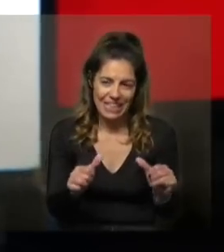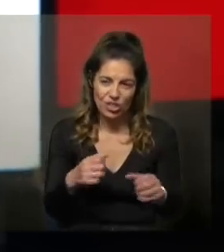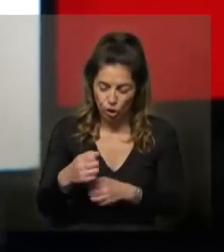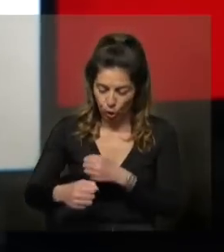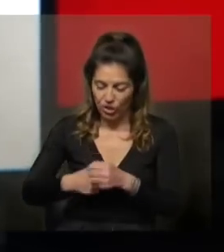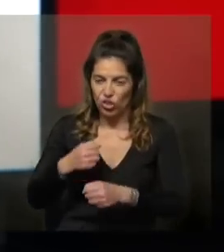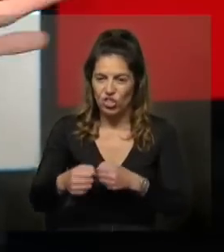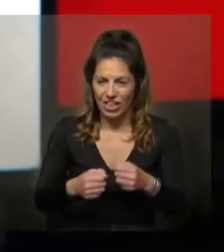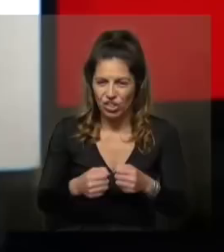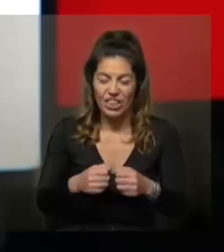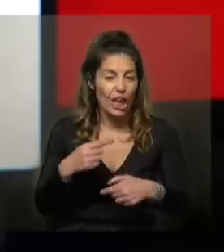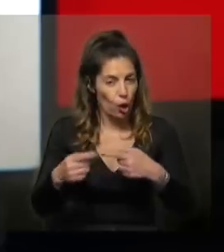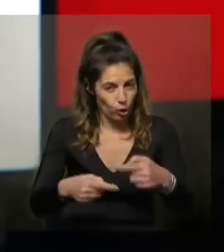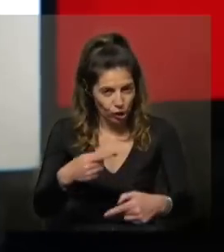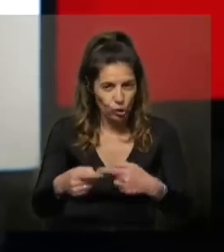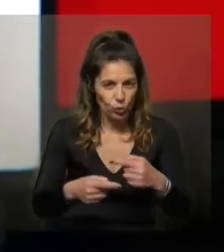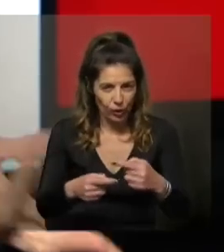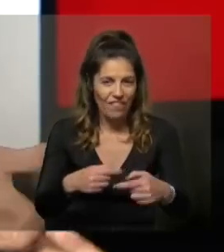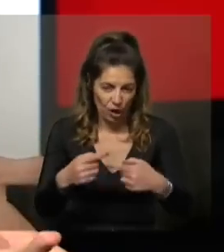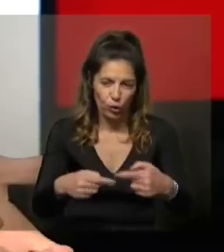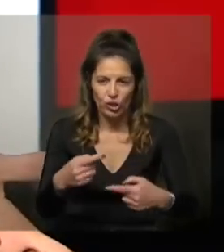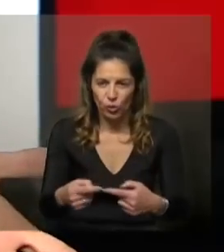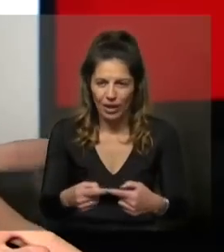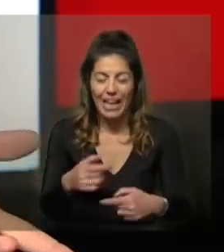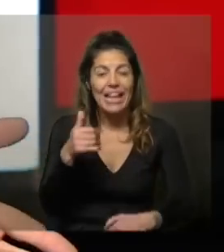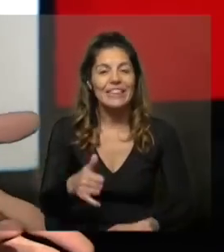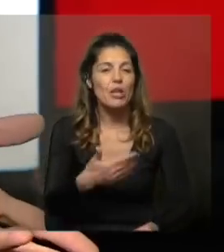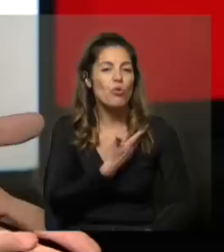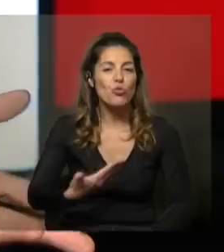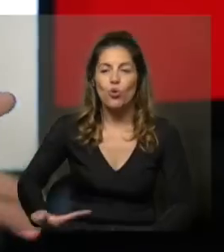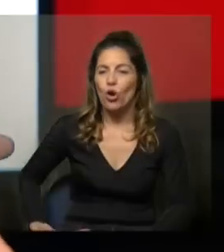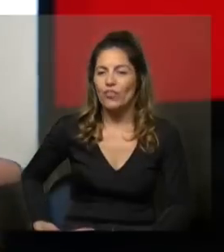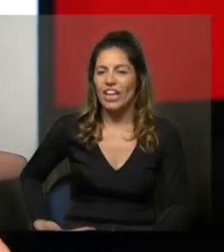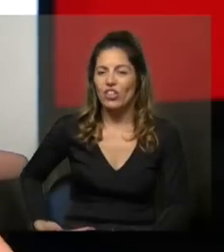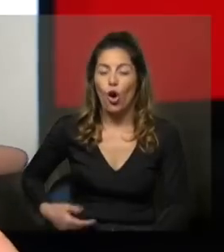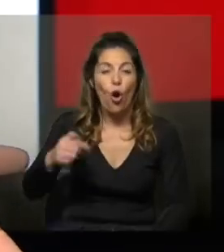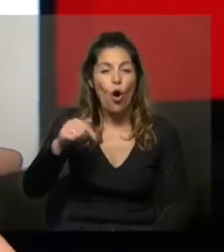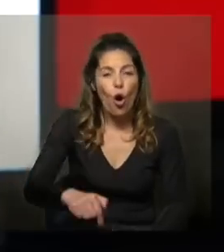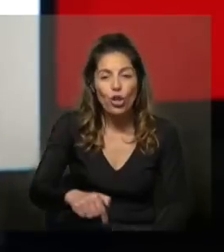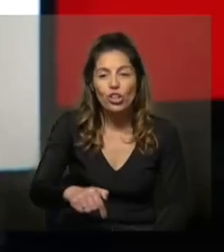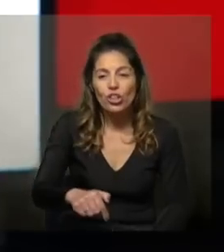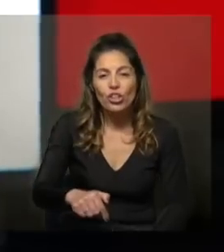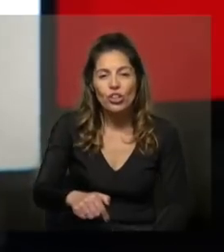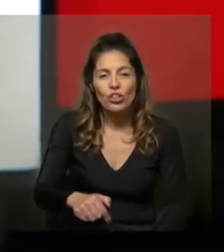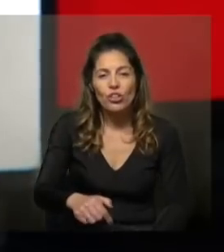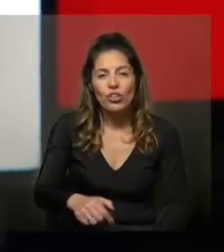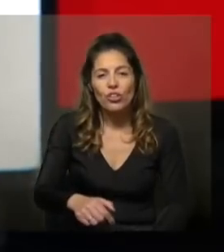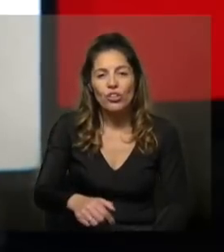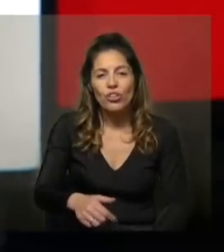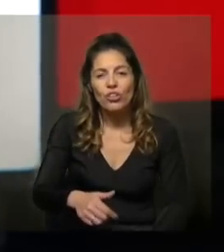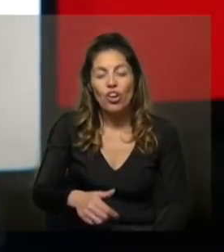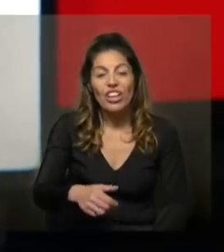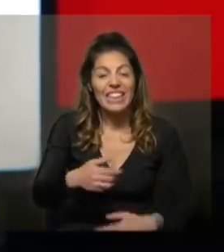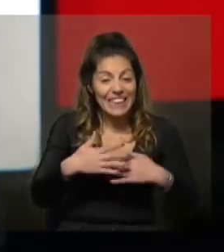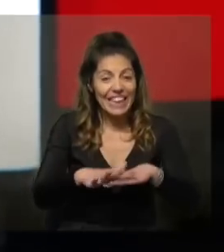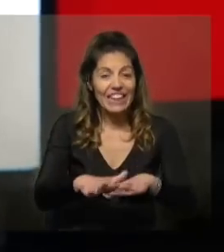años este que sigue que va a seguir tenemos un gobierno que está constituido hoy por hoy con viejos integrantes de la fuerza